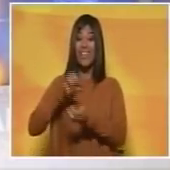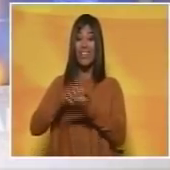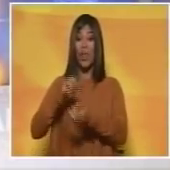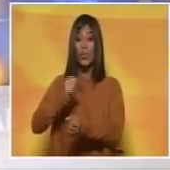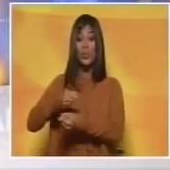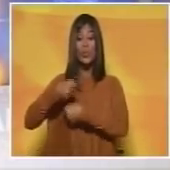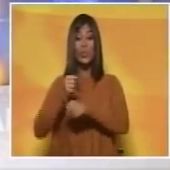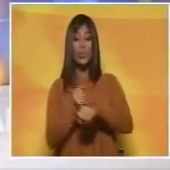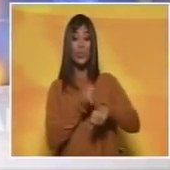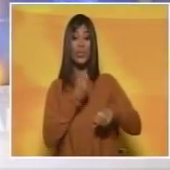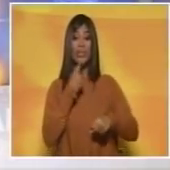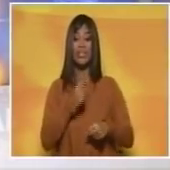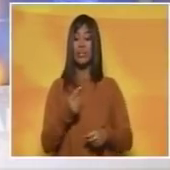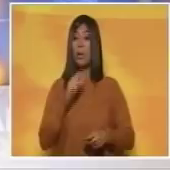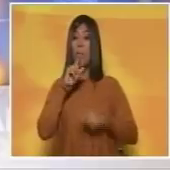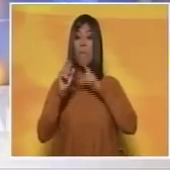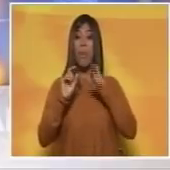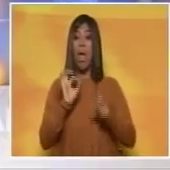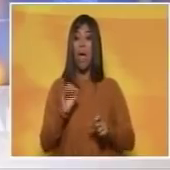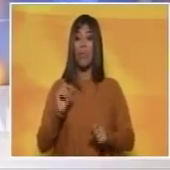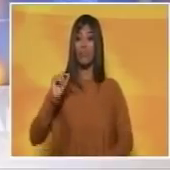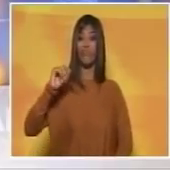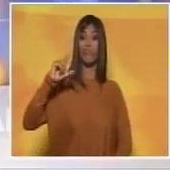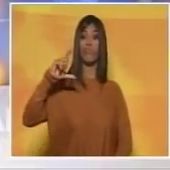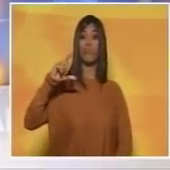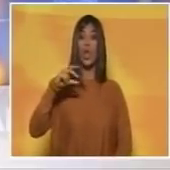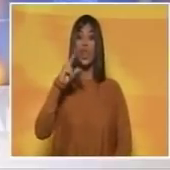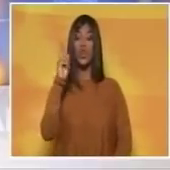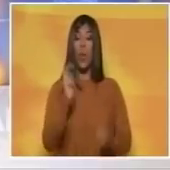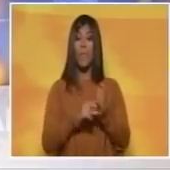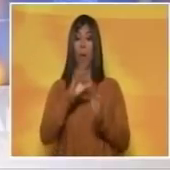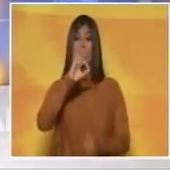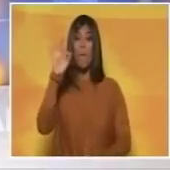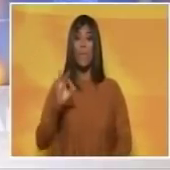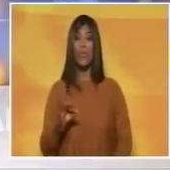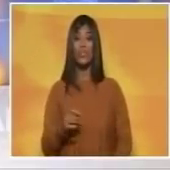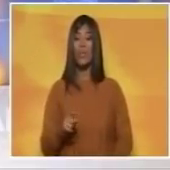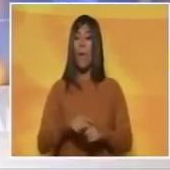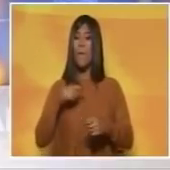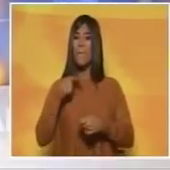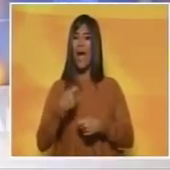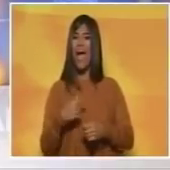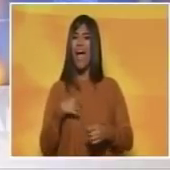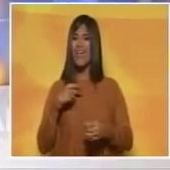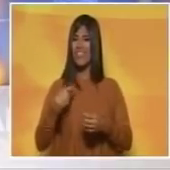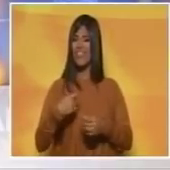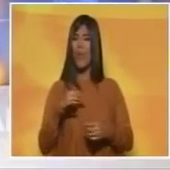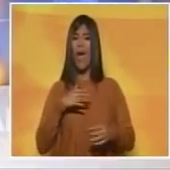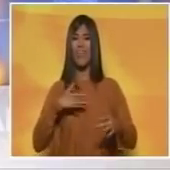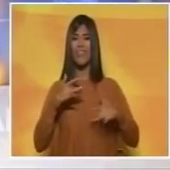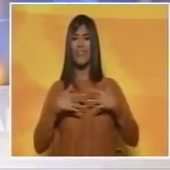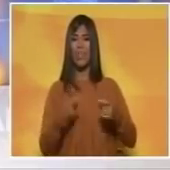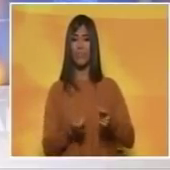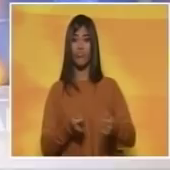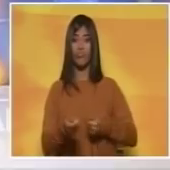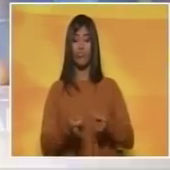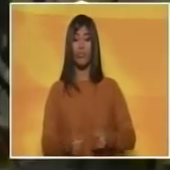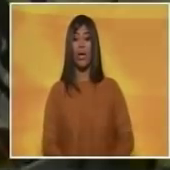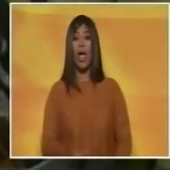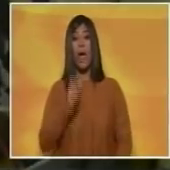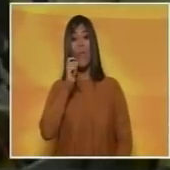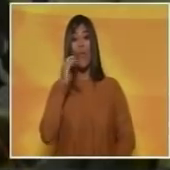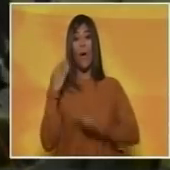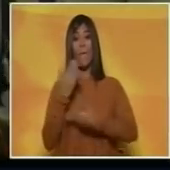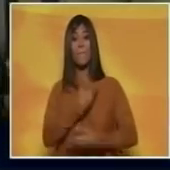un alza inconsulta el incremento de hasta un 2000% del impuesto municipal sobre las actividades económicas. Carolina